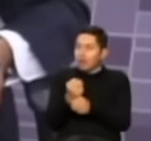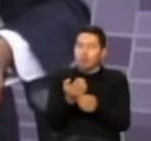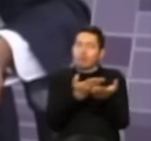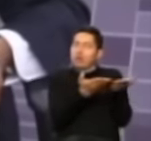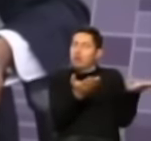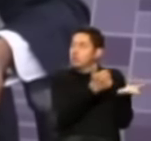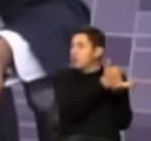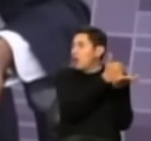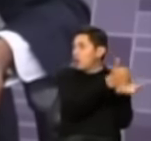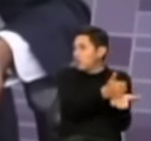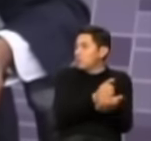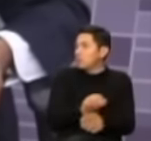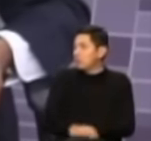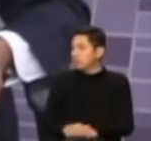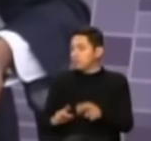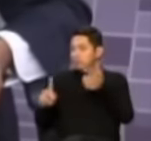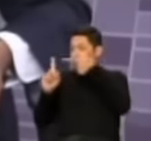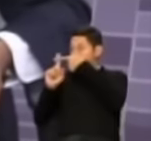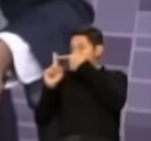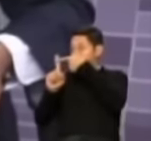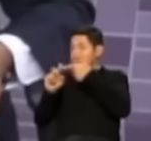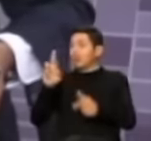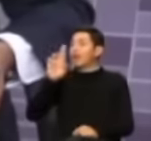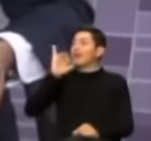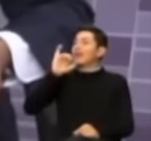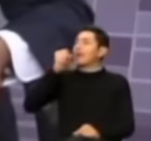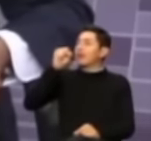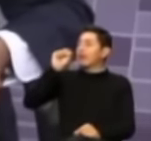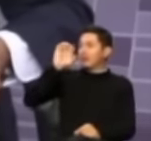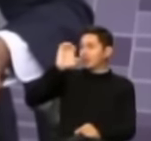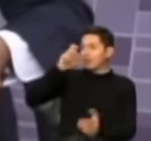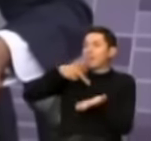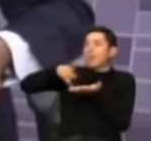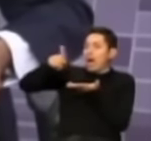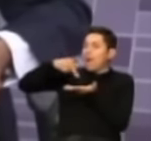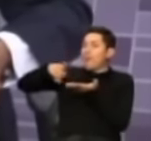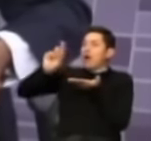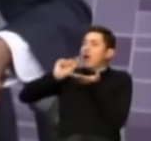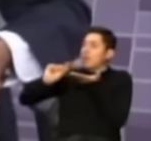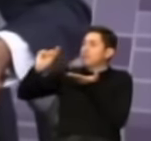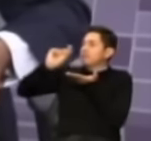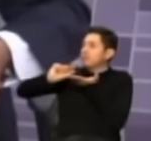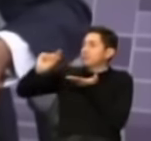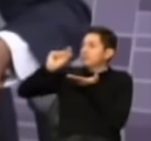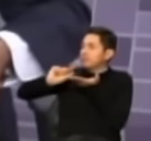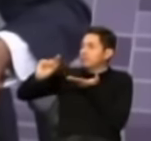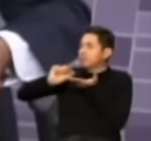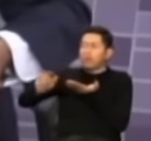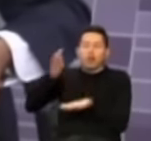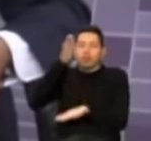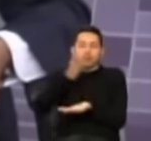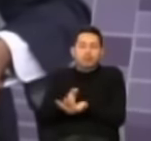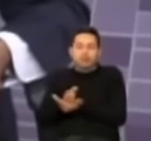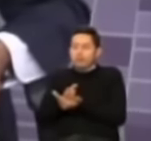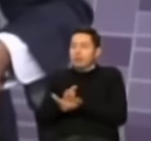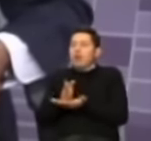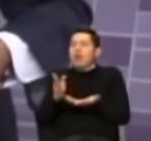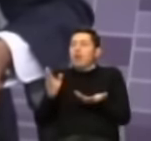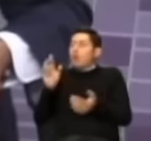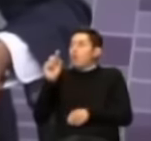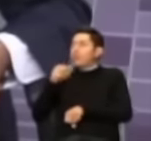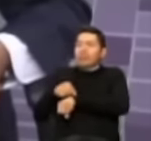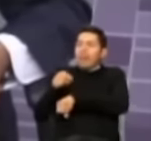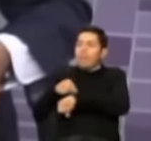que ya está planteada. No pago de las cuotas del RICE, que es precisamente lo que beneficia el régimen impositivo simplificado.